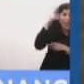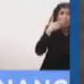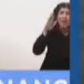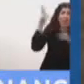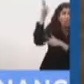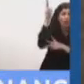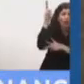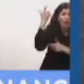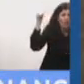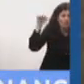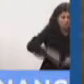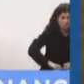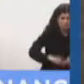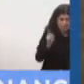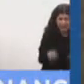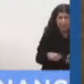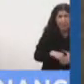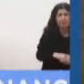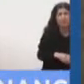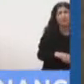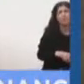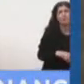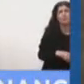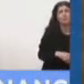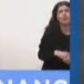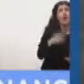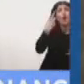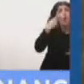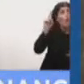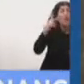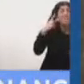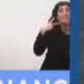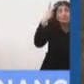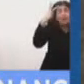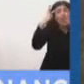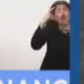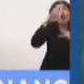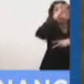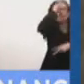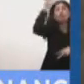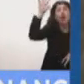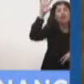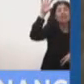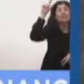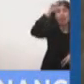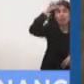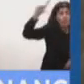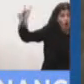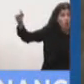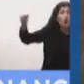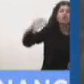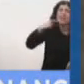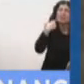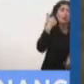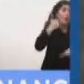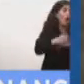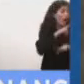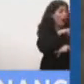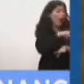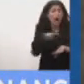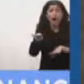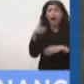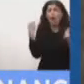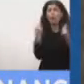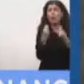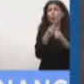supuestas denuncias por abuso, sí, supuestos vínculos con el narcotráfico. Bueno, de ese modo a él se lo dejó apartado, ese pliego, se votaron los